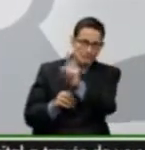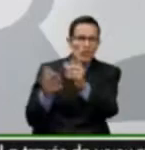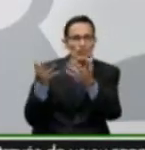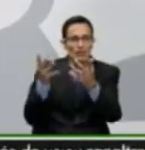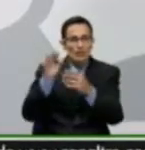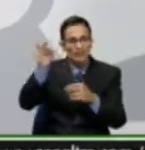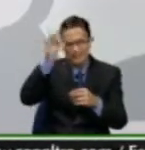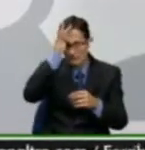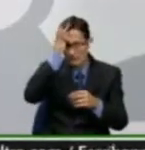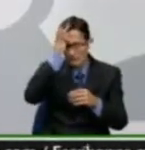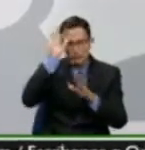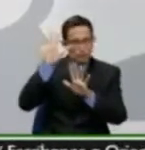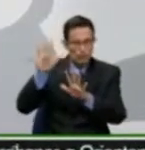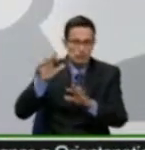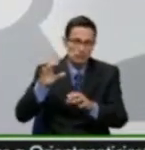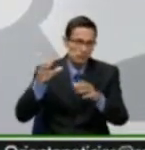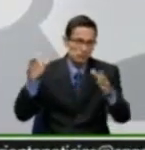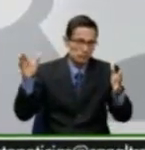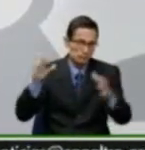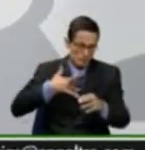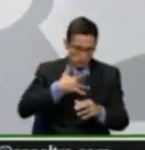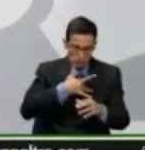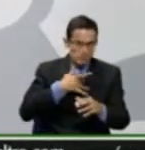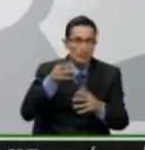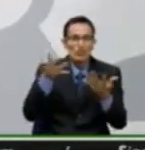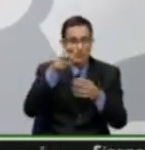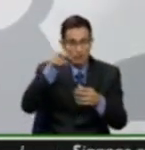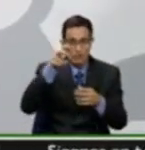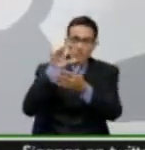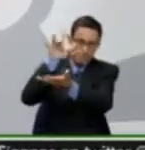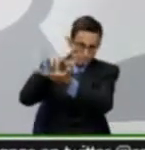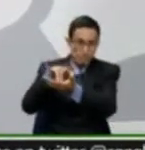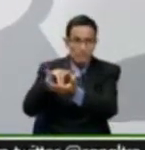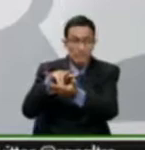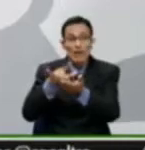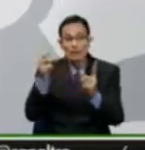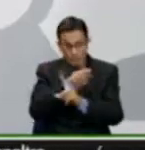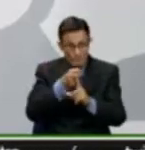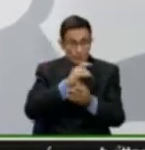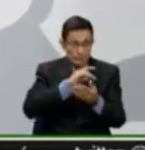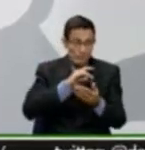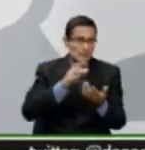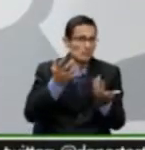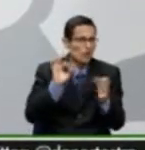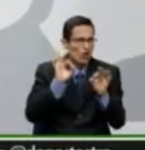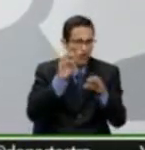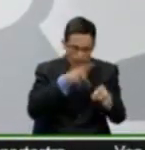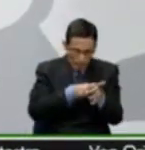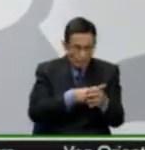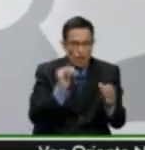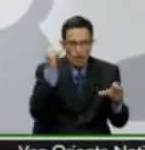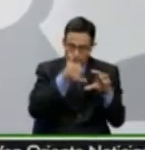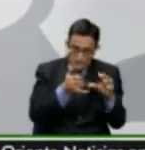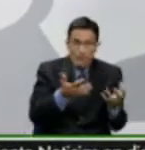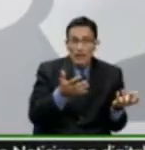del Norte y es inmediatamente atendido porque toda violencia intrafamiliar o abuso sexual es una urgencia. Entonces ellos entran a